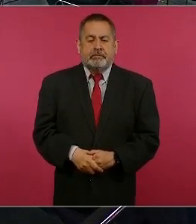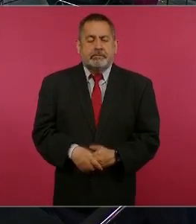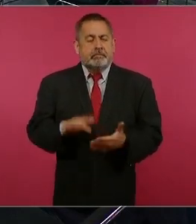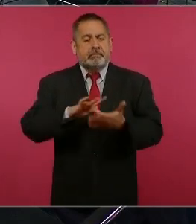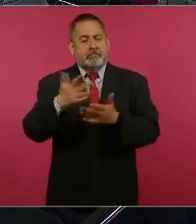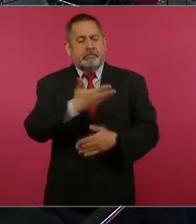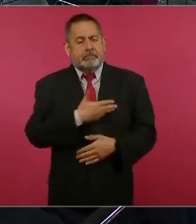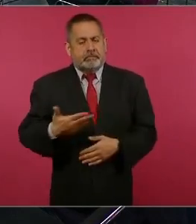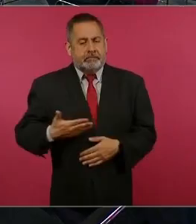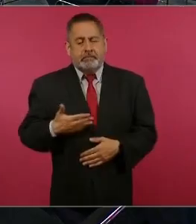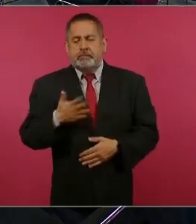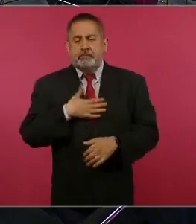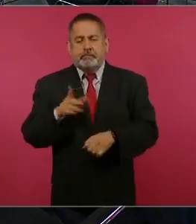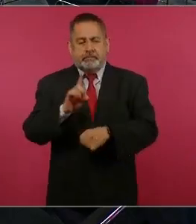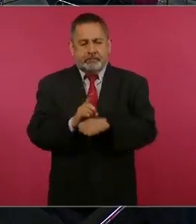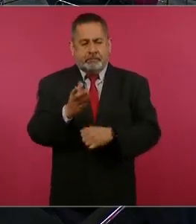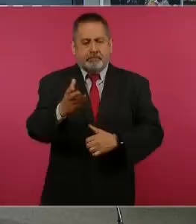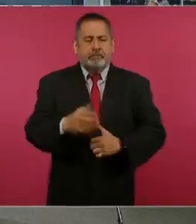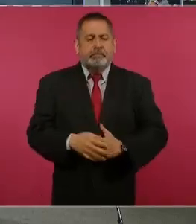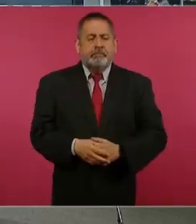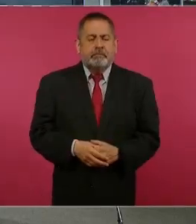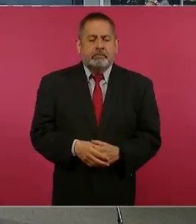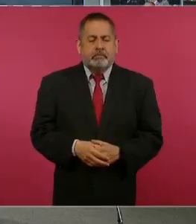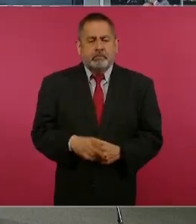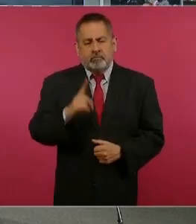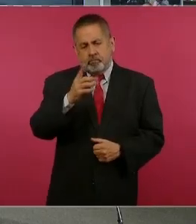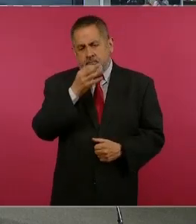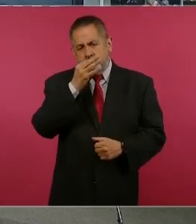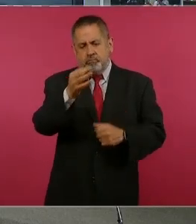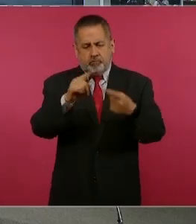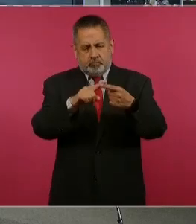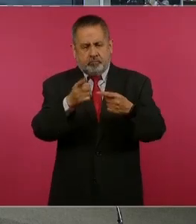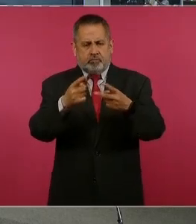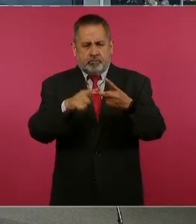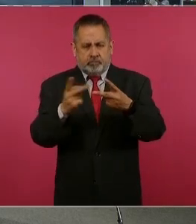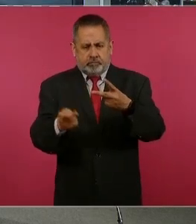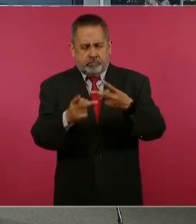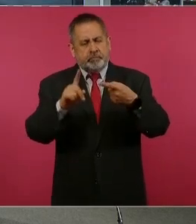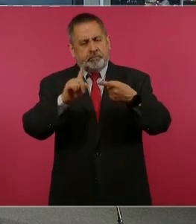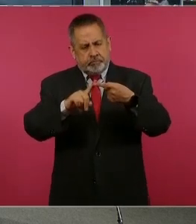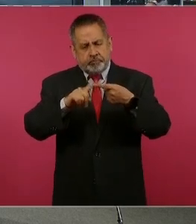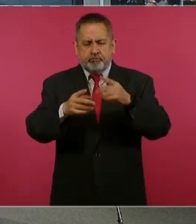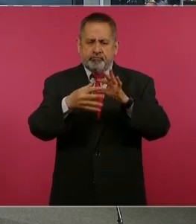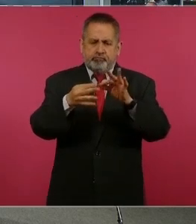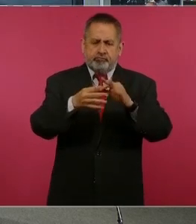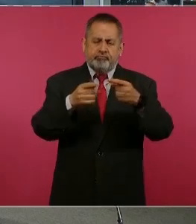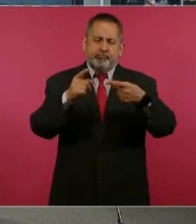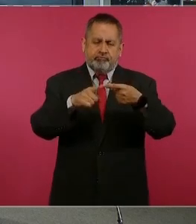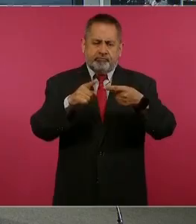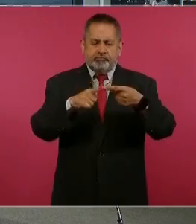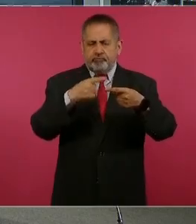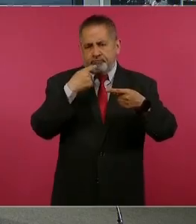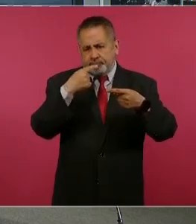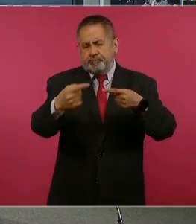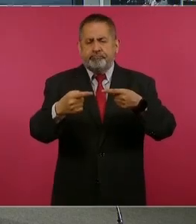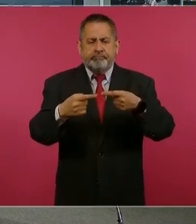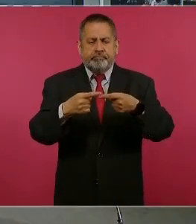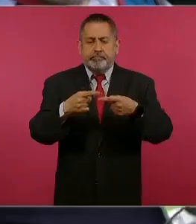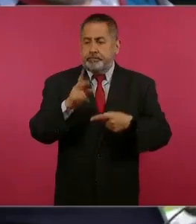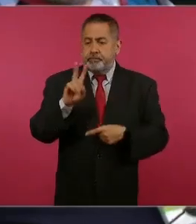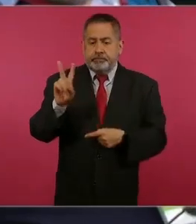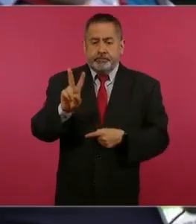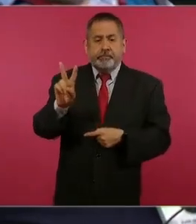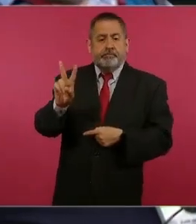Gracias, presidente. Buenos días. Un comentario y una pregunta. El comentario es que el